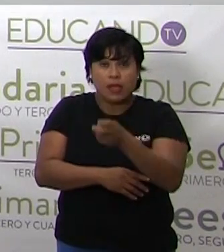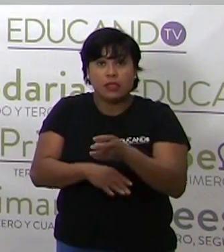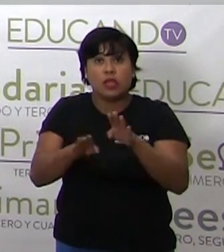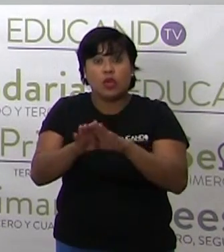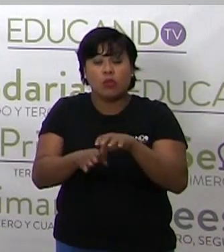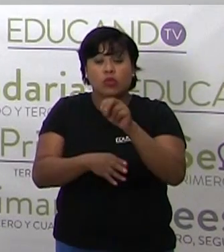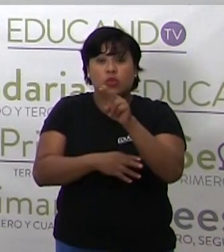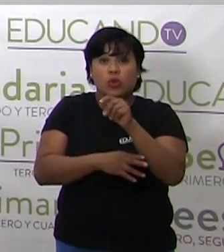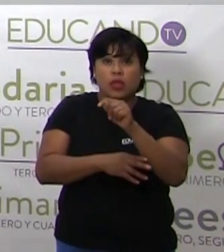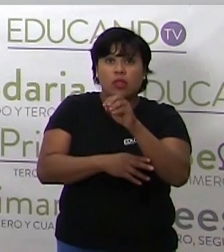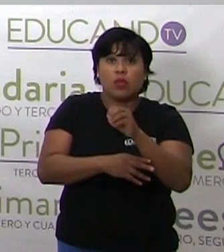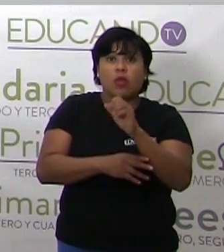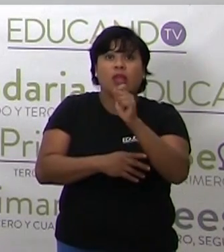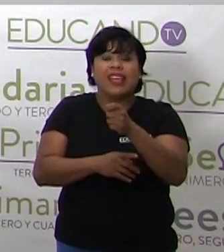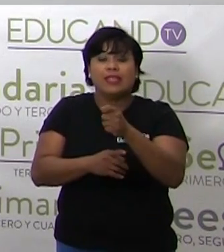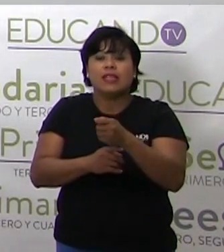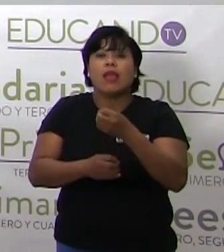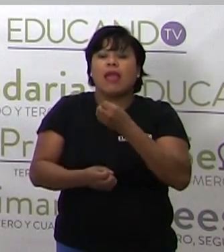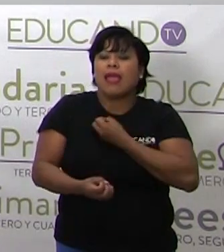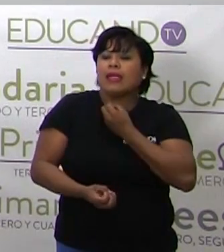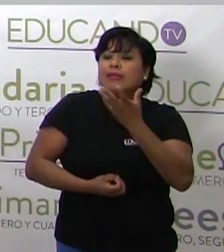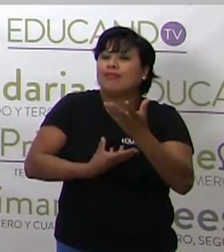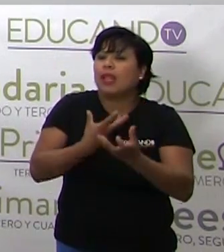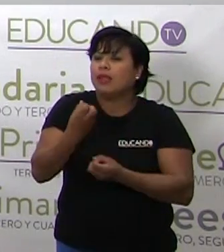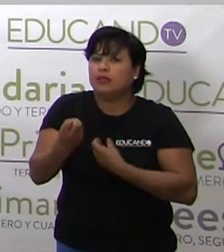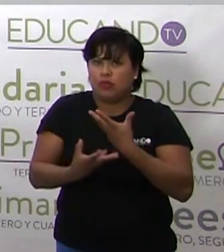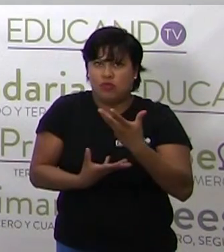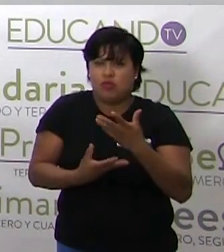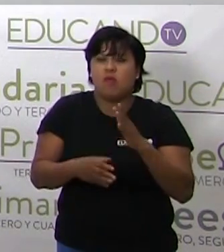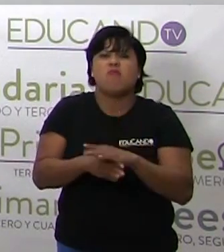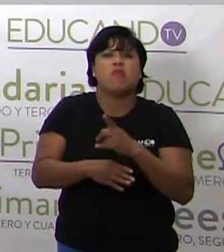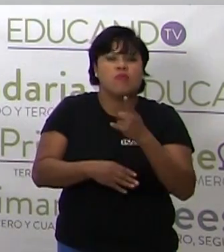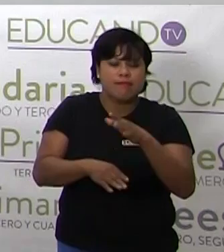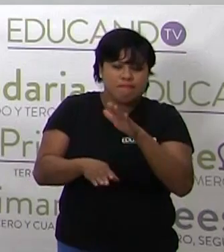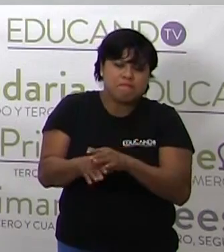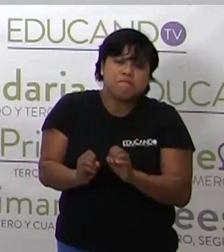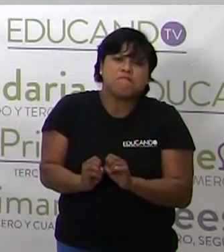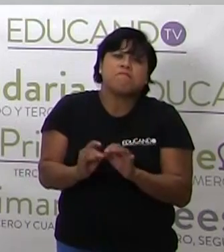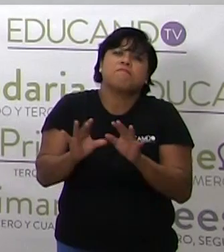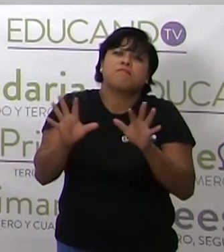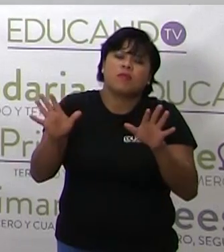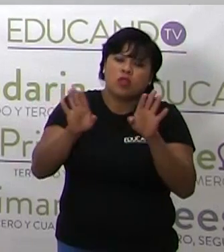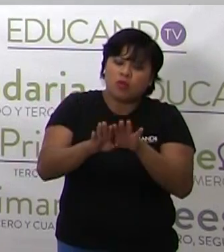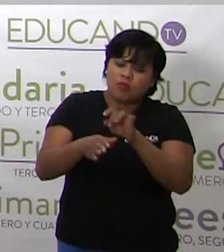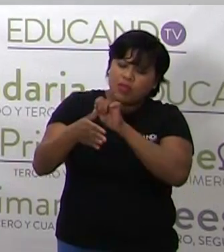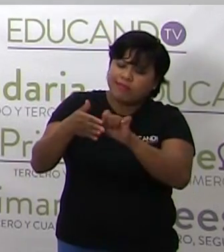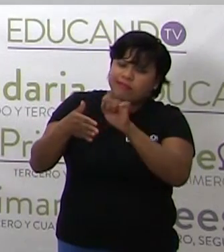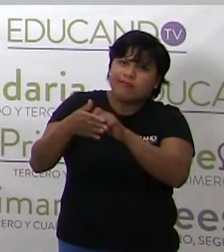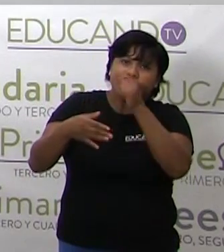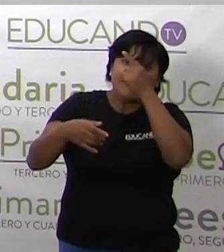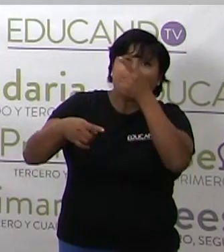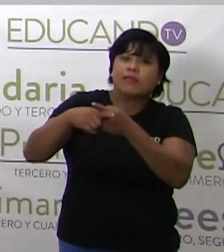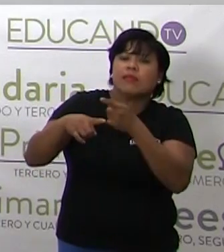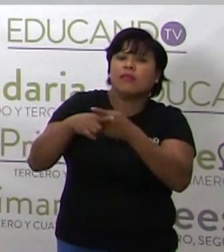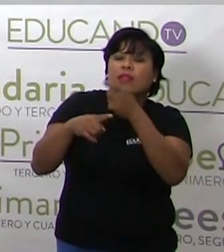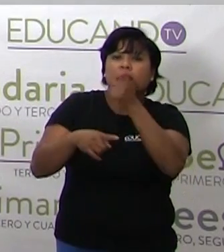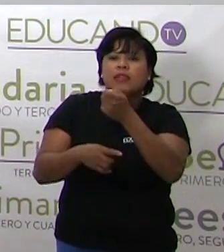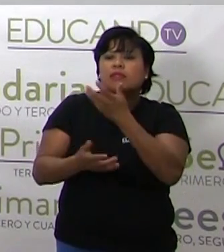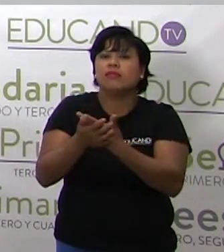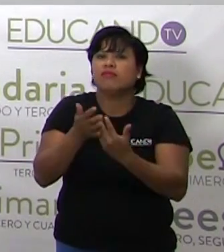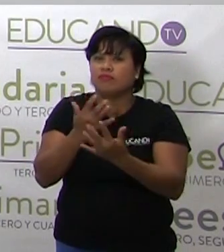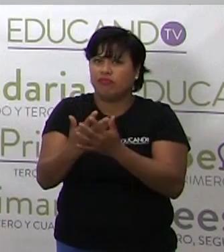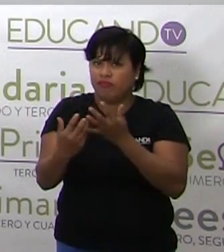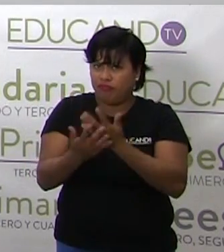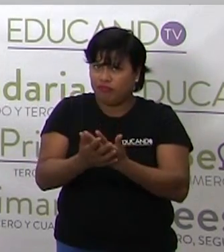sujeto se llama sujeto expreso. ¿Por qué? Porque está claramente descrito quién es el que está realizando la